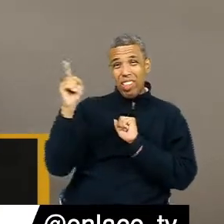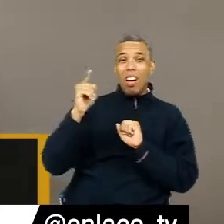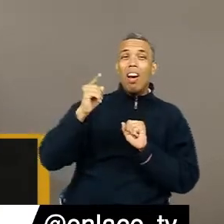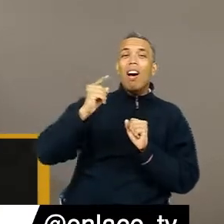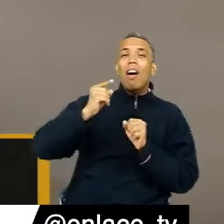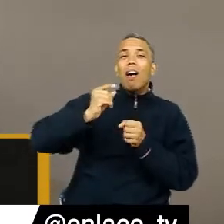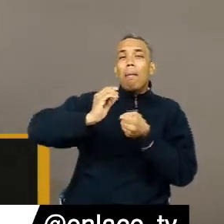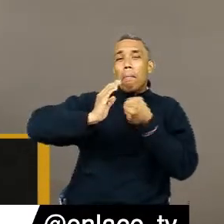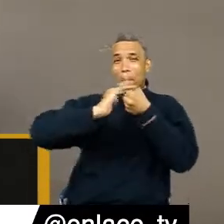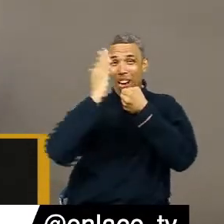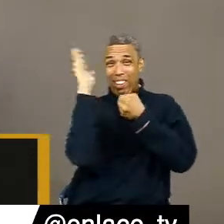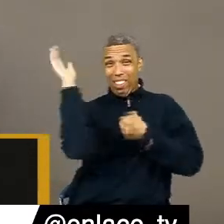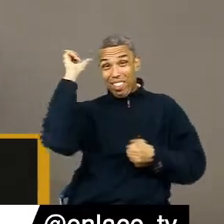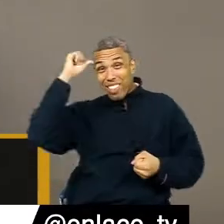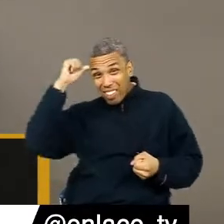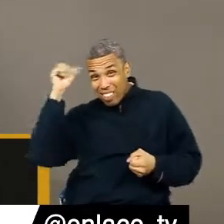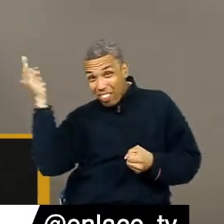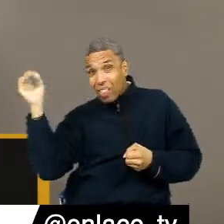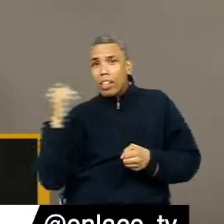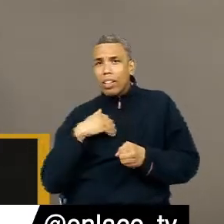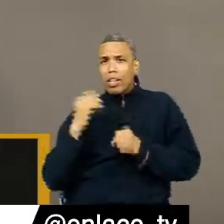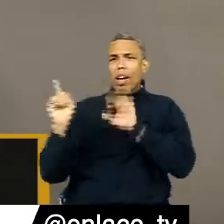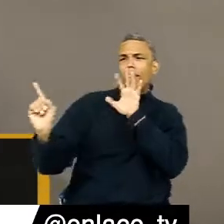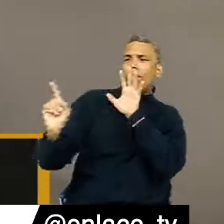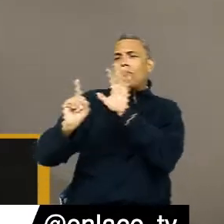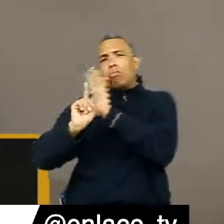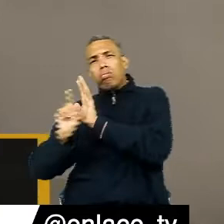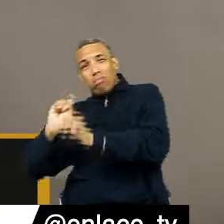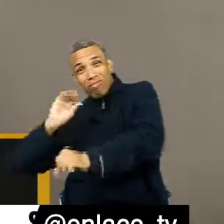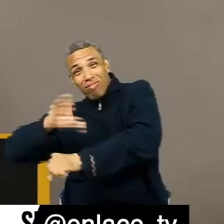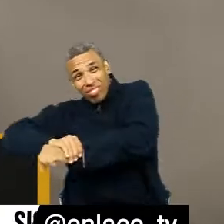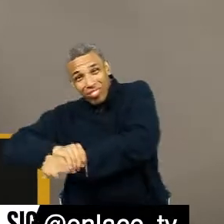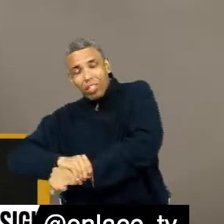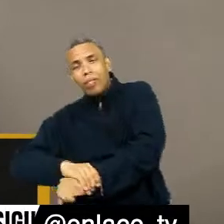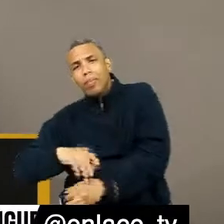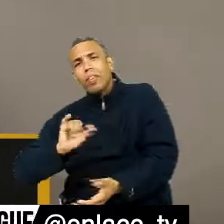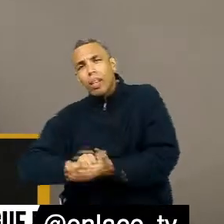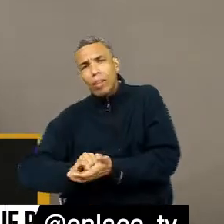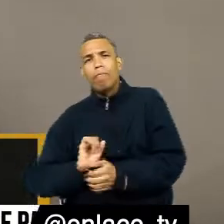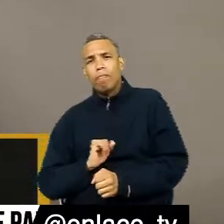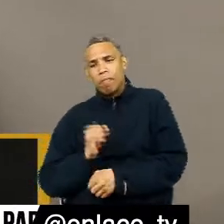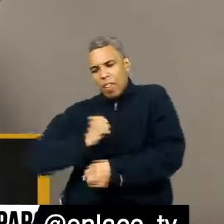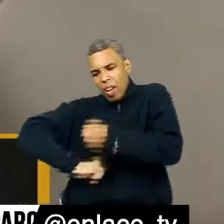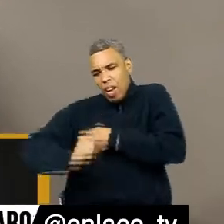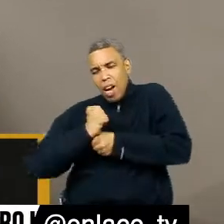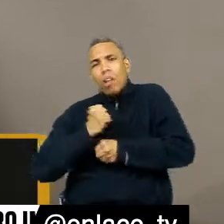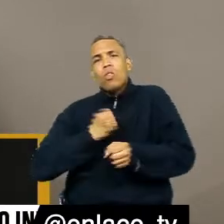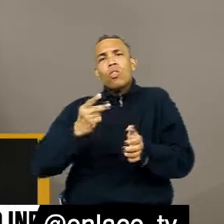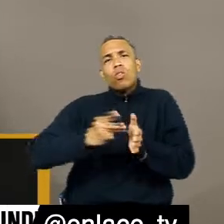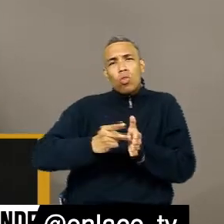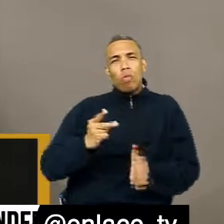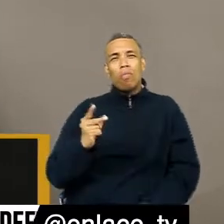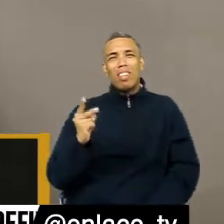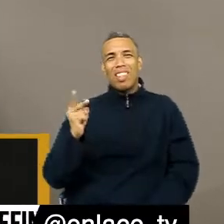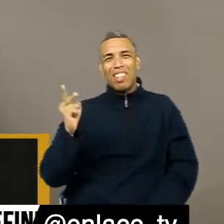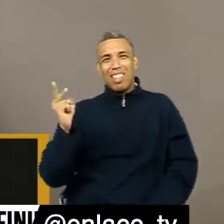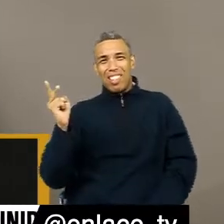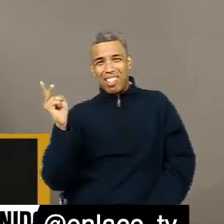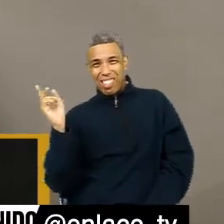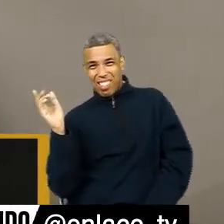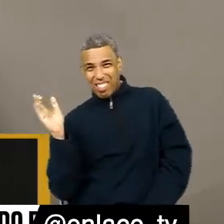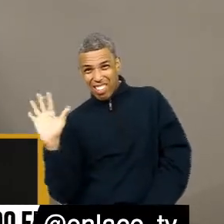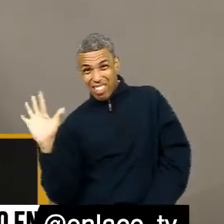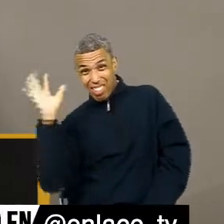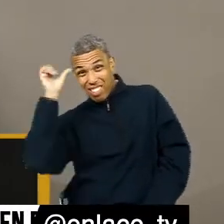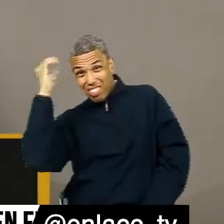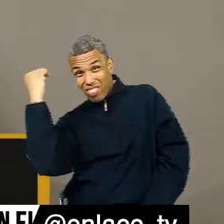hechos allí en la vereda Barasanta, que fue el sitio donde fue encontrada la señora Ana Narváez Tapia, de 55 años de edad. Este caso fue registrado el